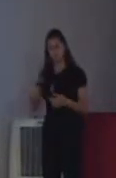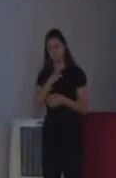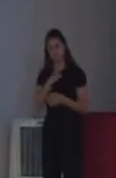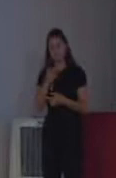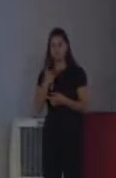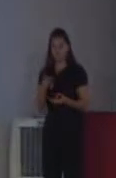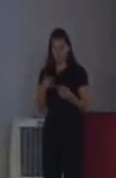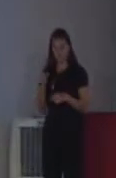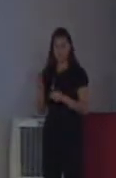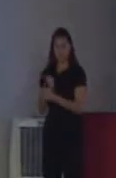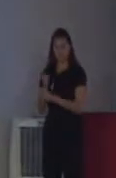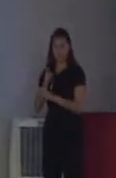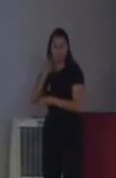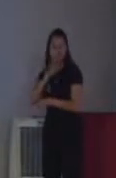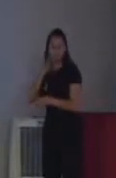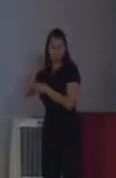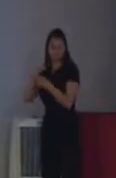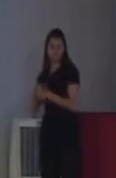digamos,